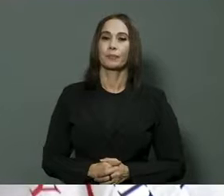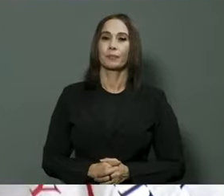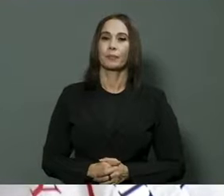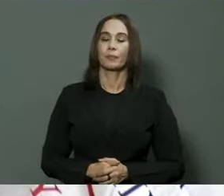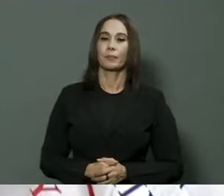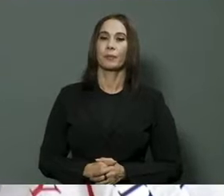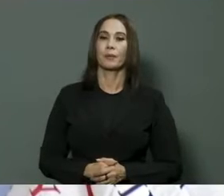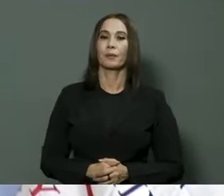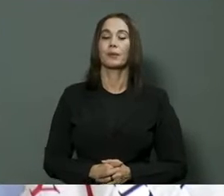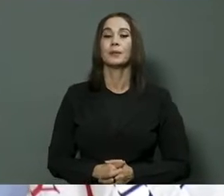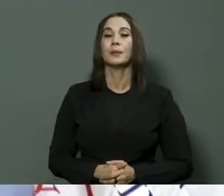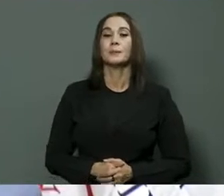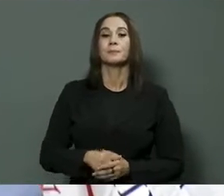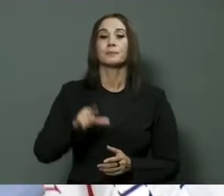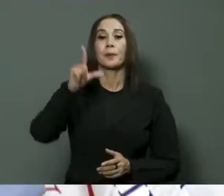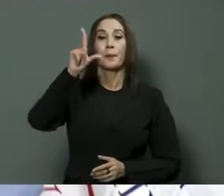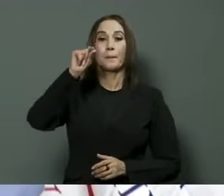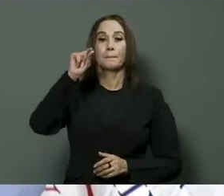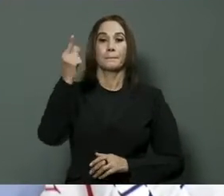Hace alrededor de 20 días